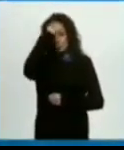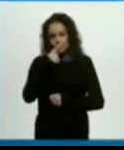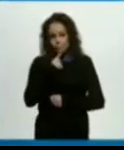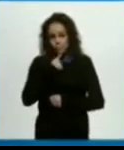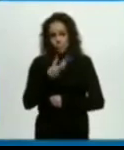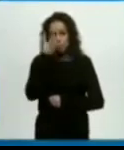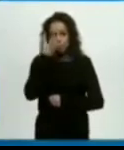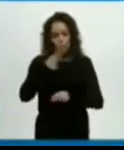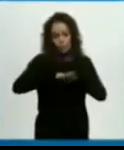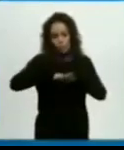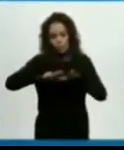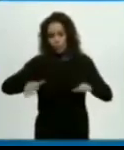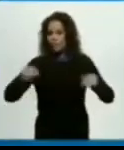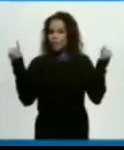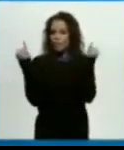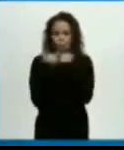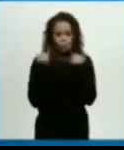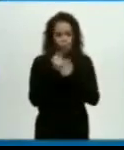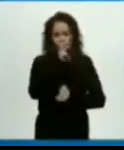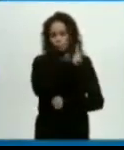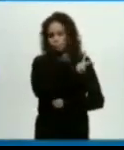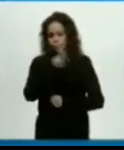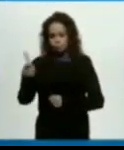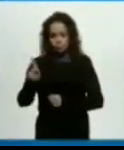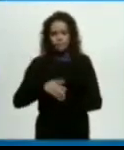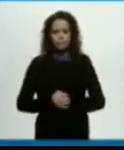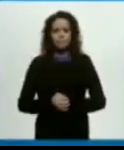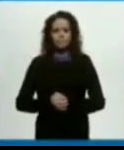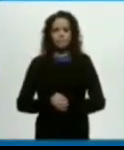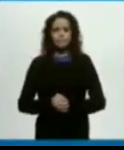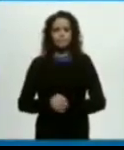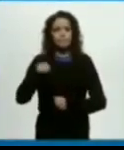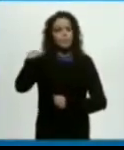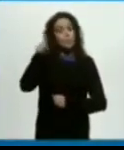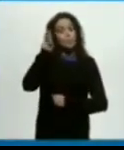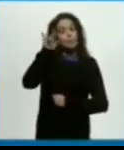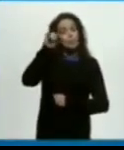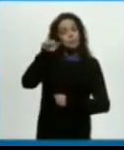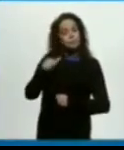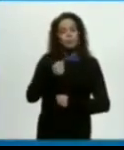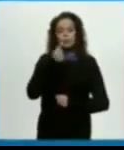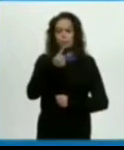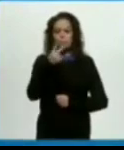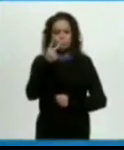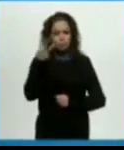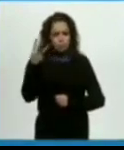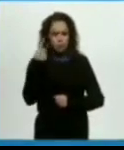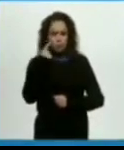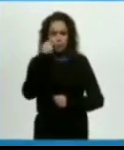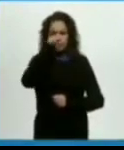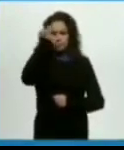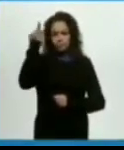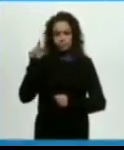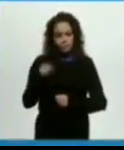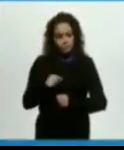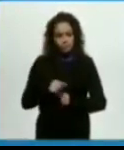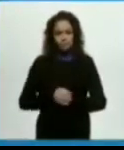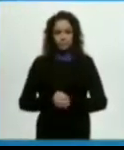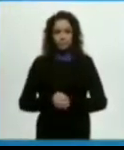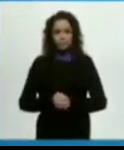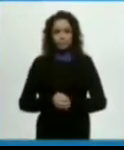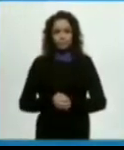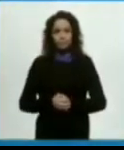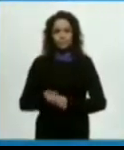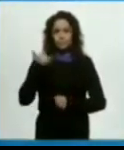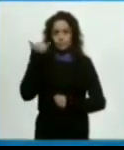superficies planas, igualitas. En este caso del prisma hay uno, dos, tres y los extremos